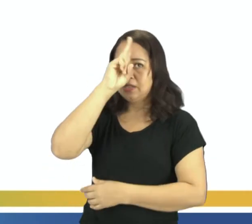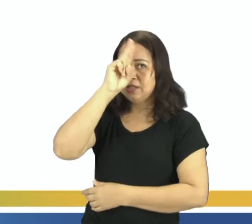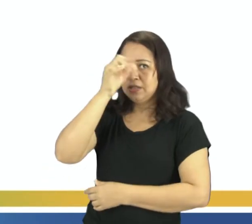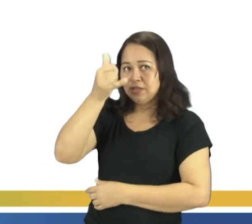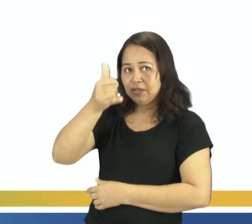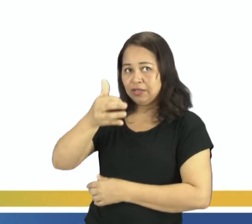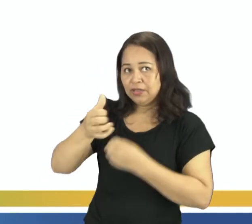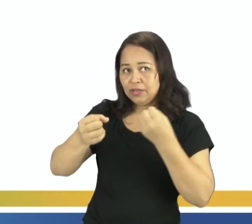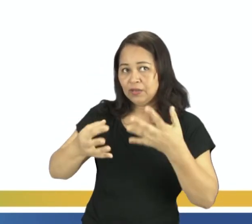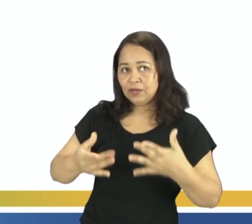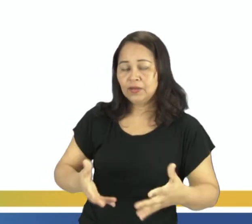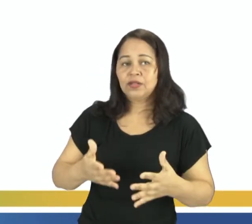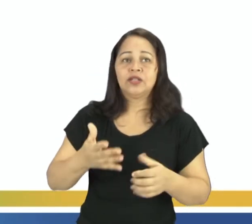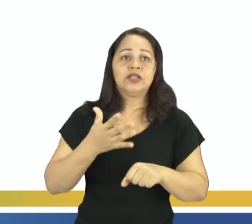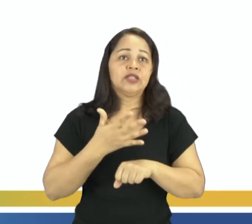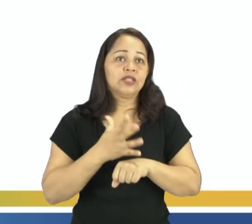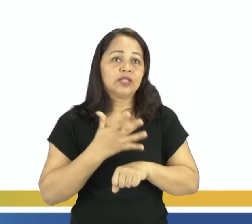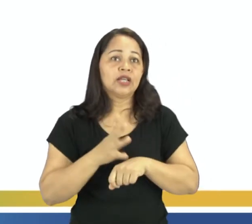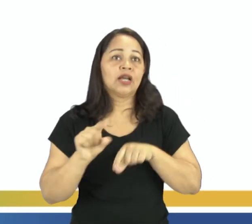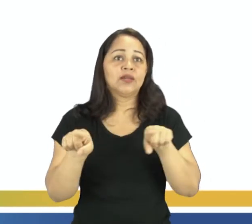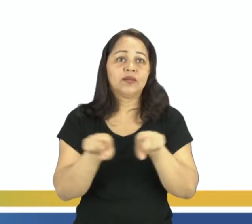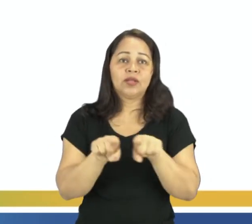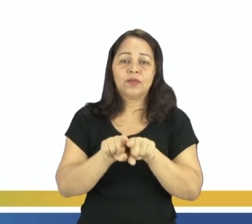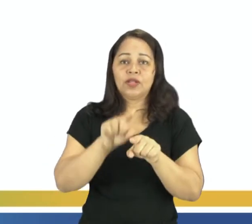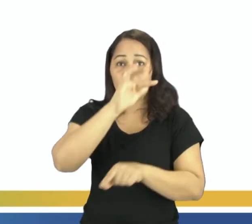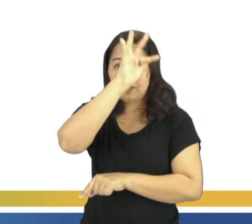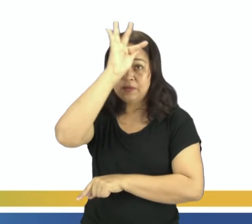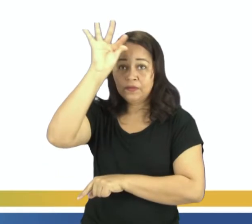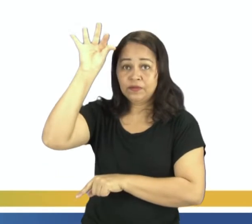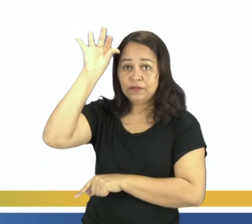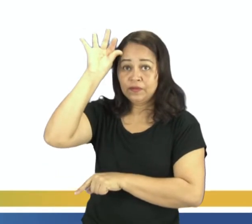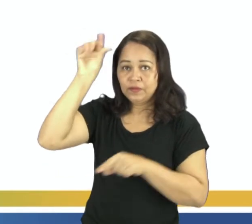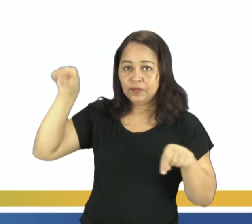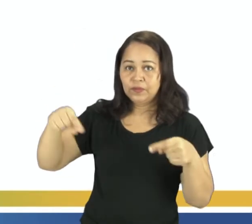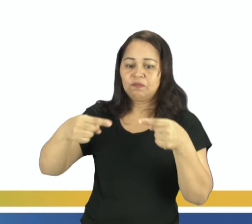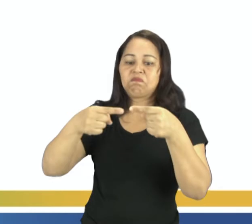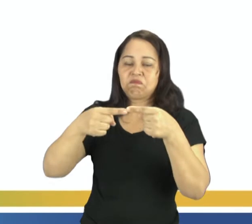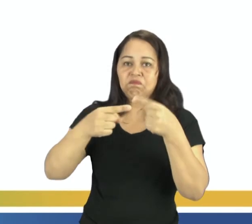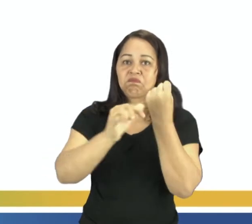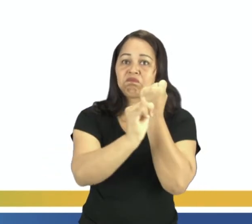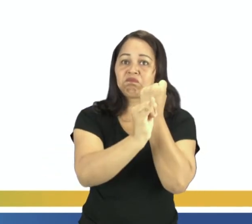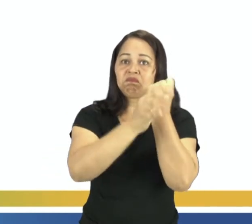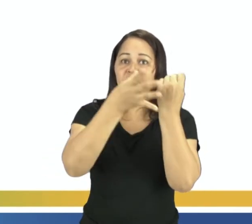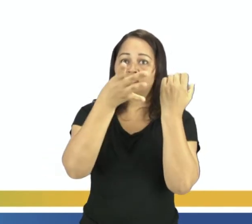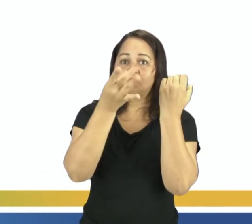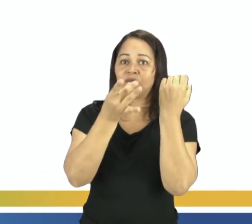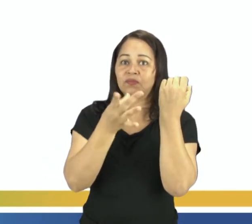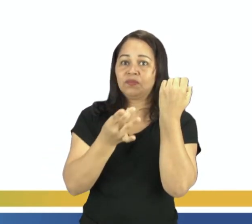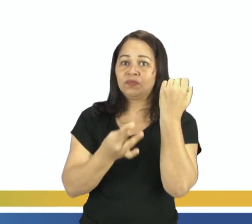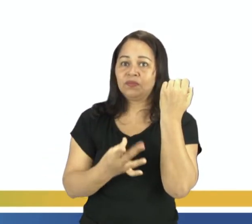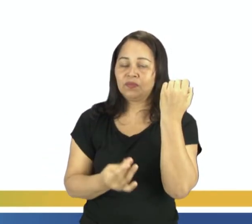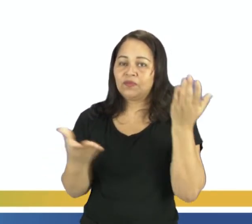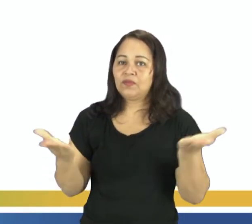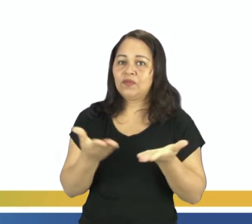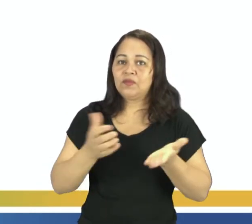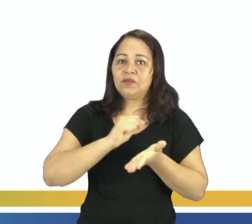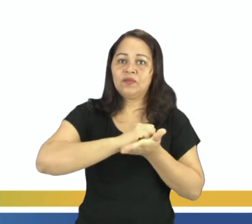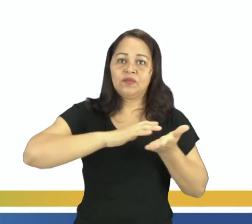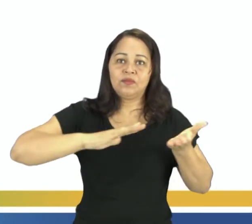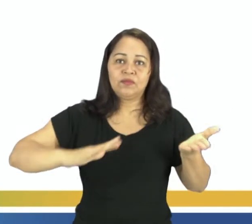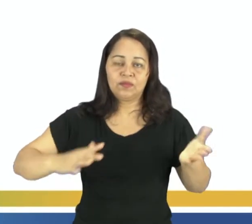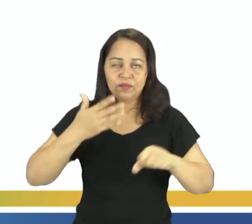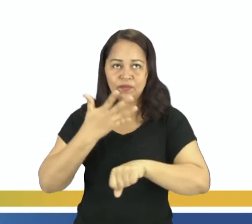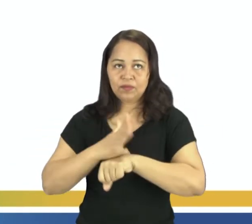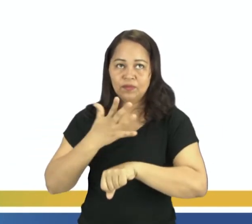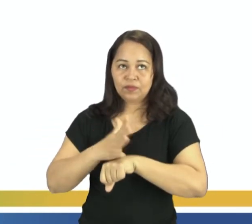histórica, o ensaio e a filosófica, tá? Então, vamos para os exercícios. A